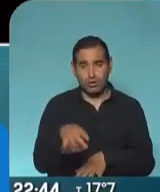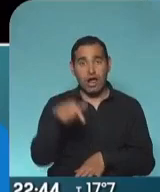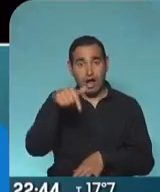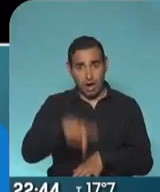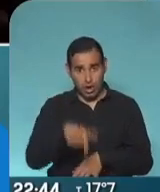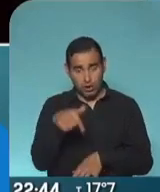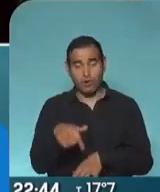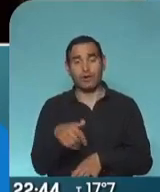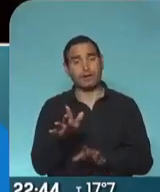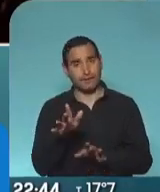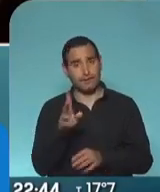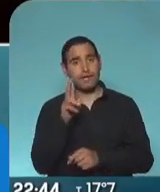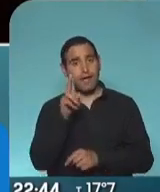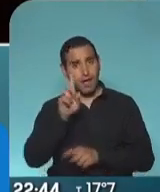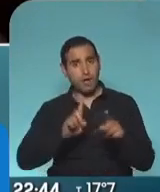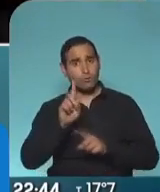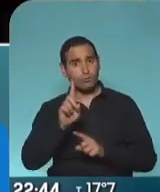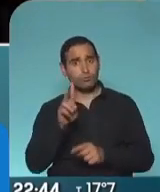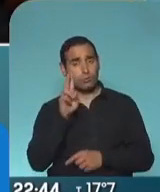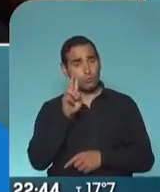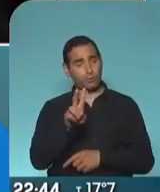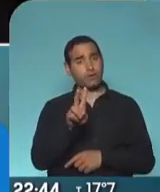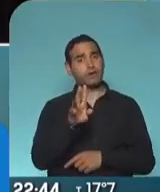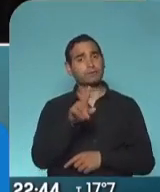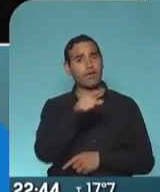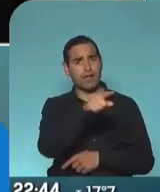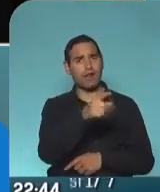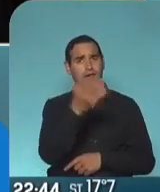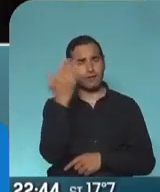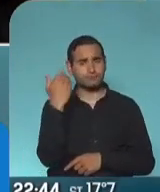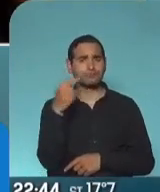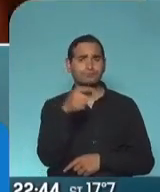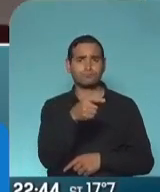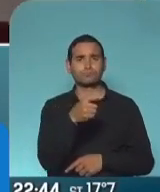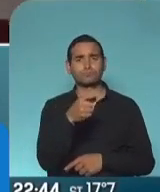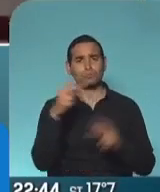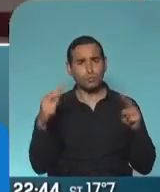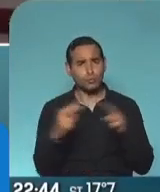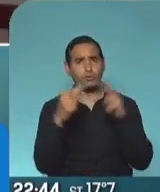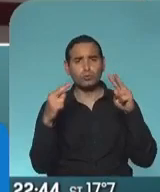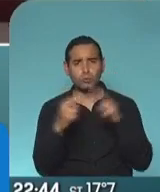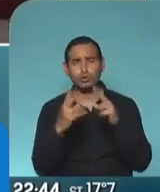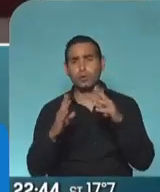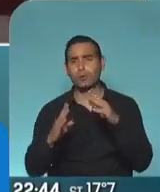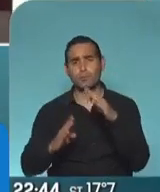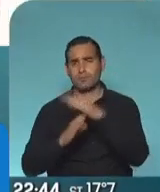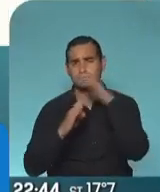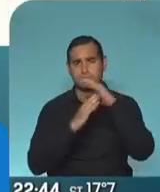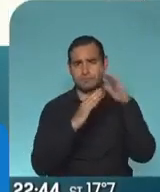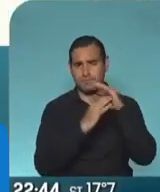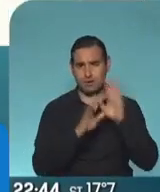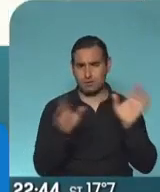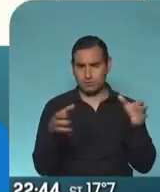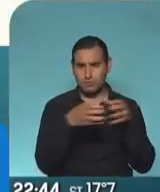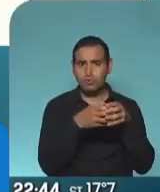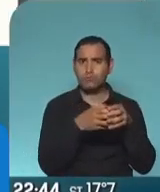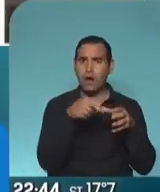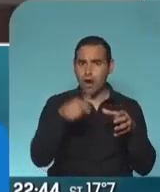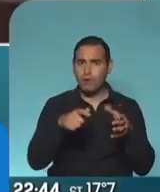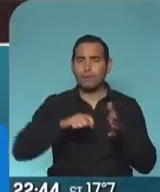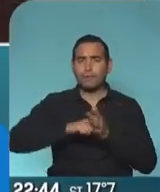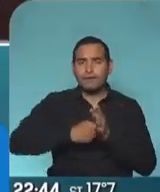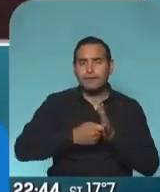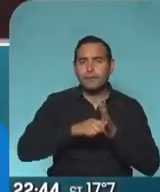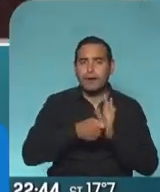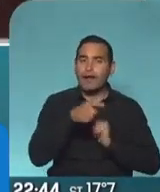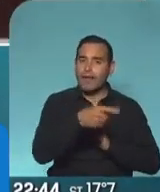horas, también hay quienes, después de haber hecho él una ronda de encuentros con los principales líderes, lo están presionando